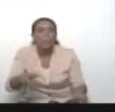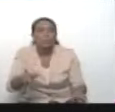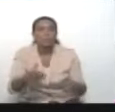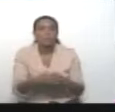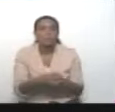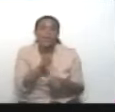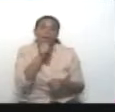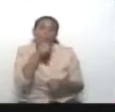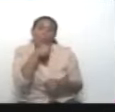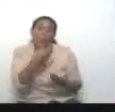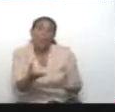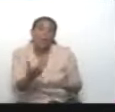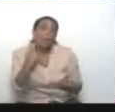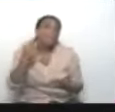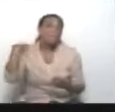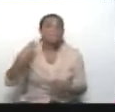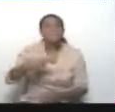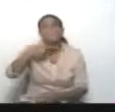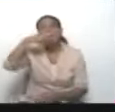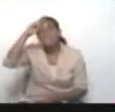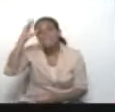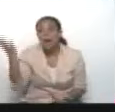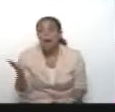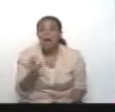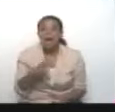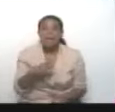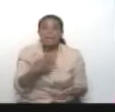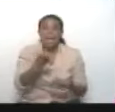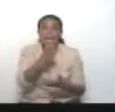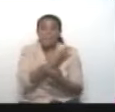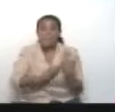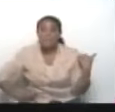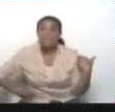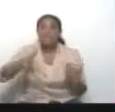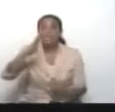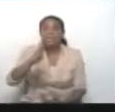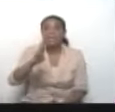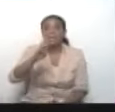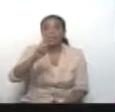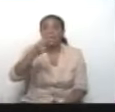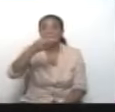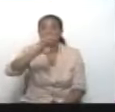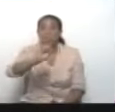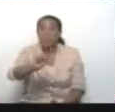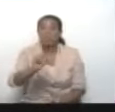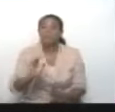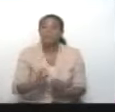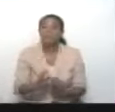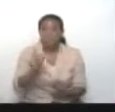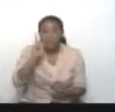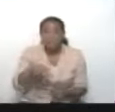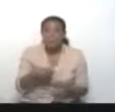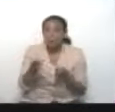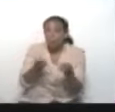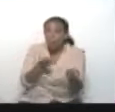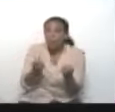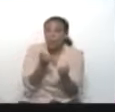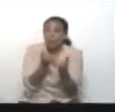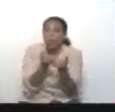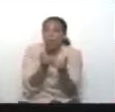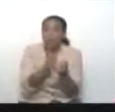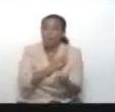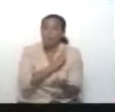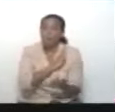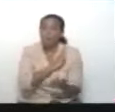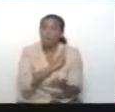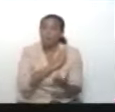Bush, padre de George Bush y abuelo de George W. Bush, que manejaba las cuentas bancarias,